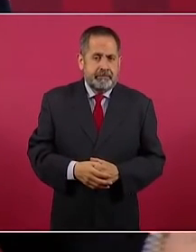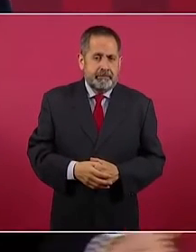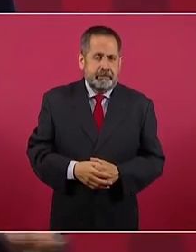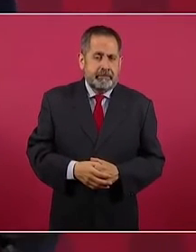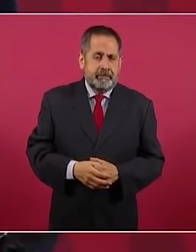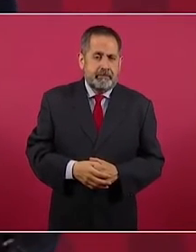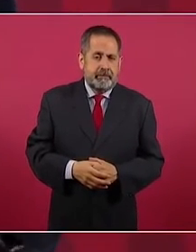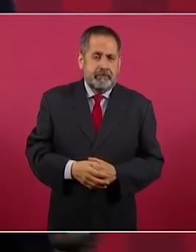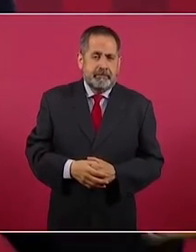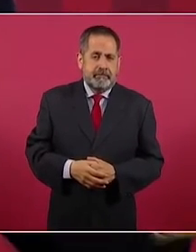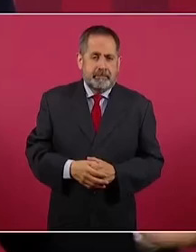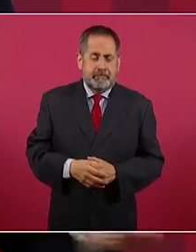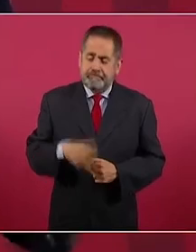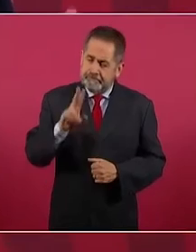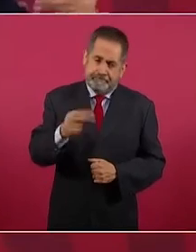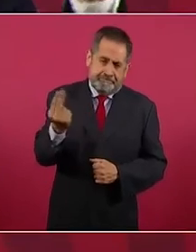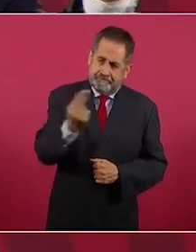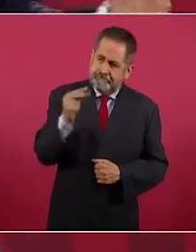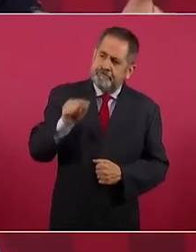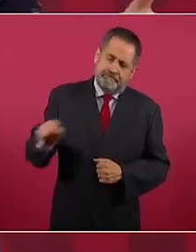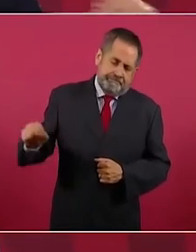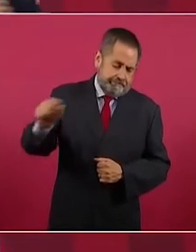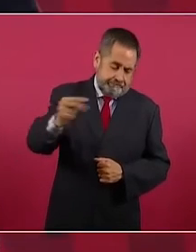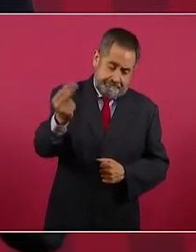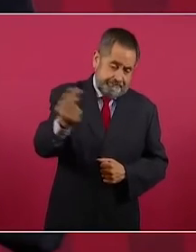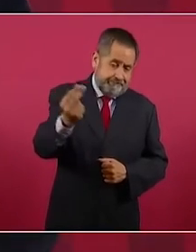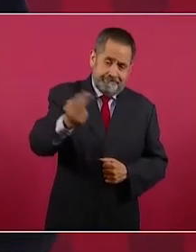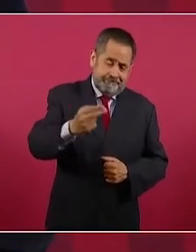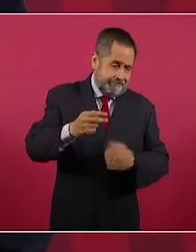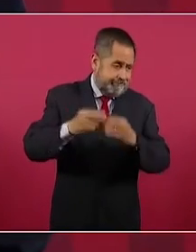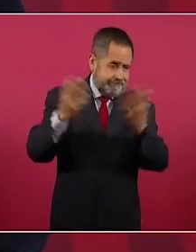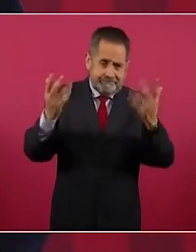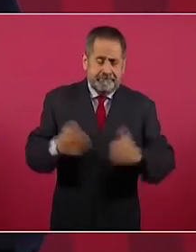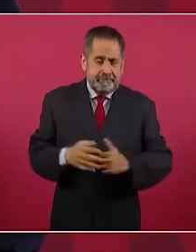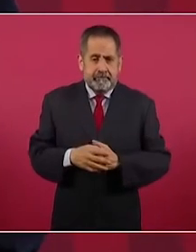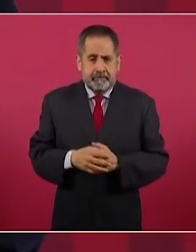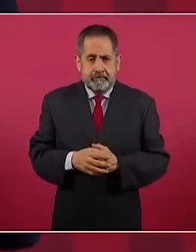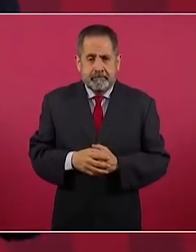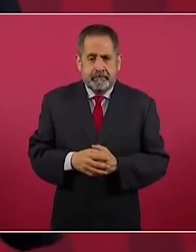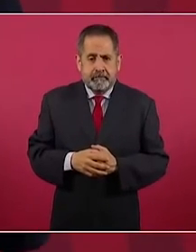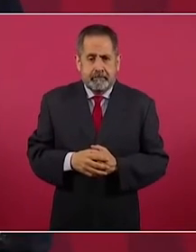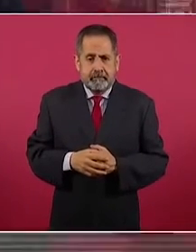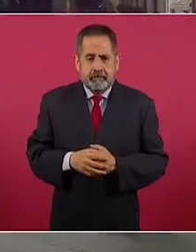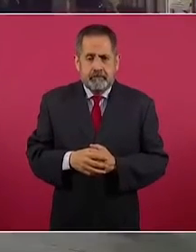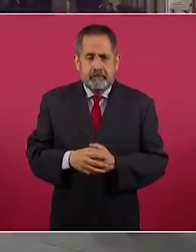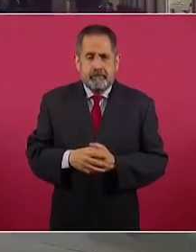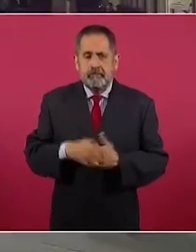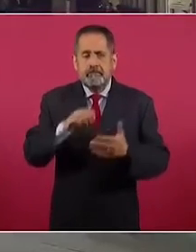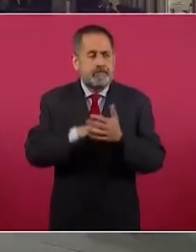Entonces, se necesita, se presenta el motín